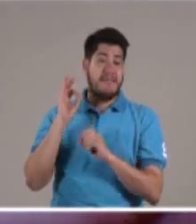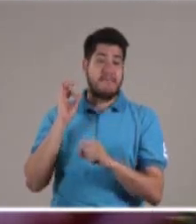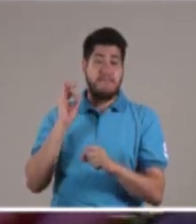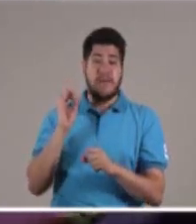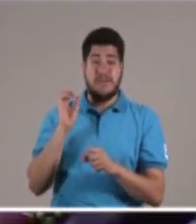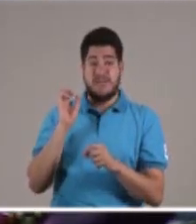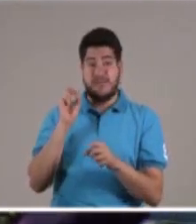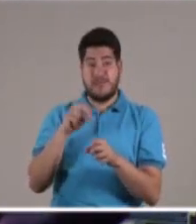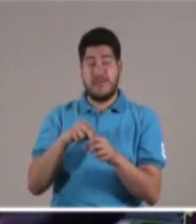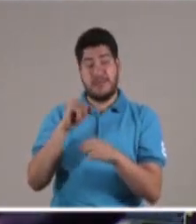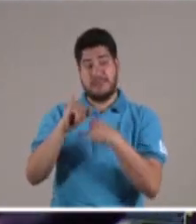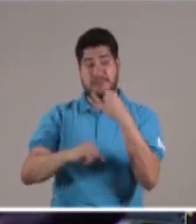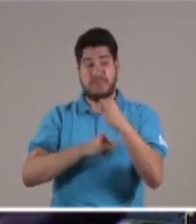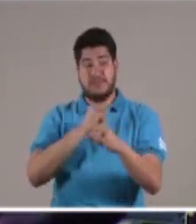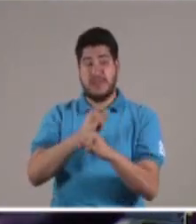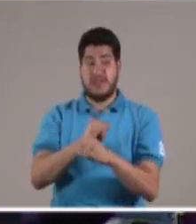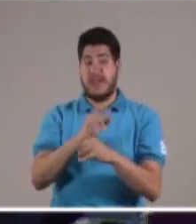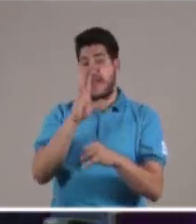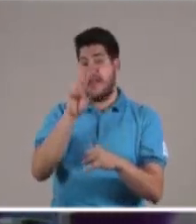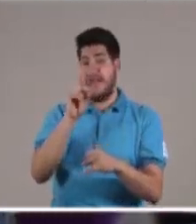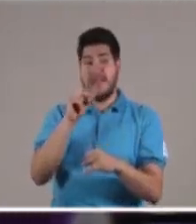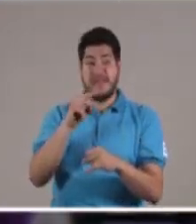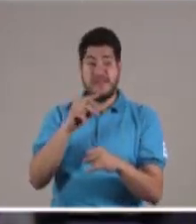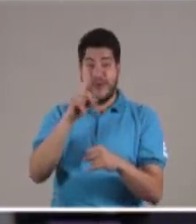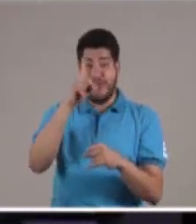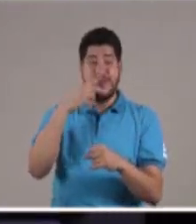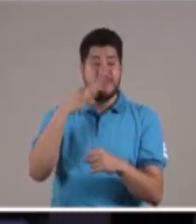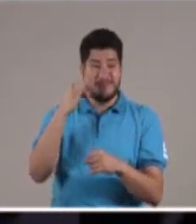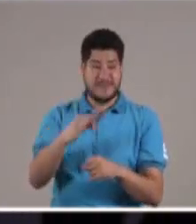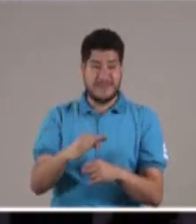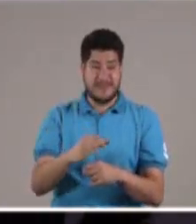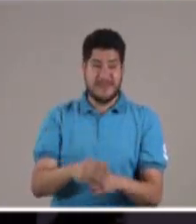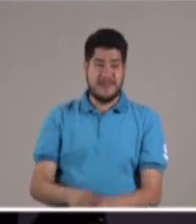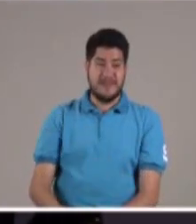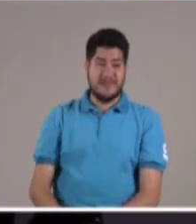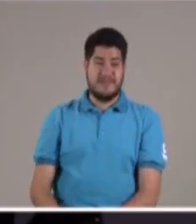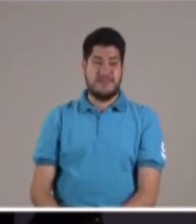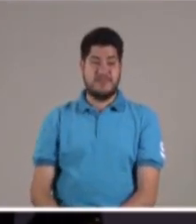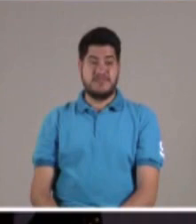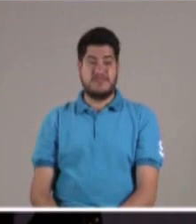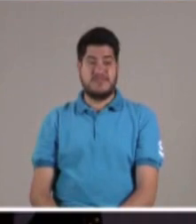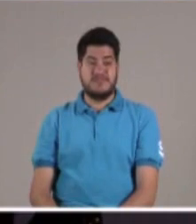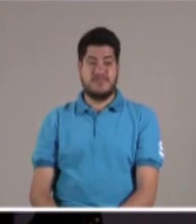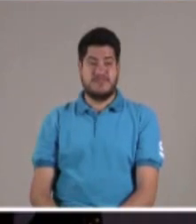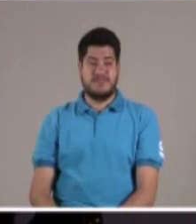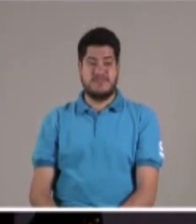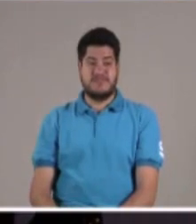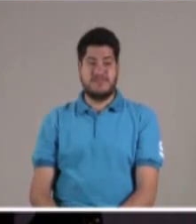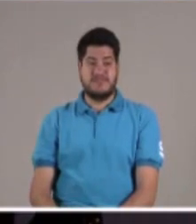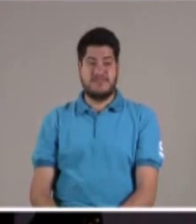y ni siquiera tienen una ni siquiera tienen una razón dicen que hasta más barato es porque no diezman